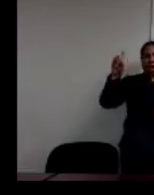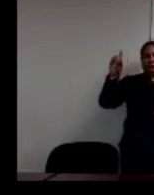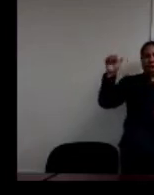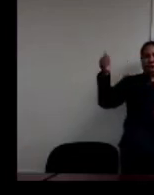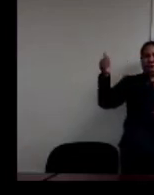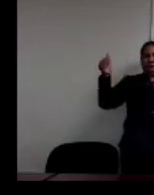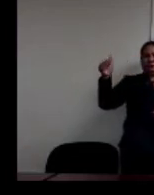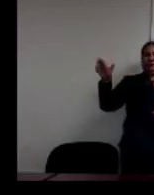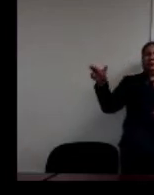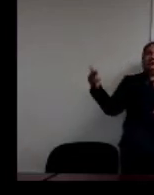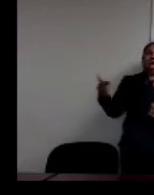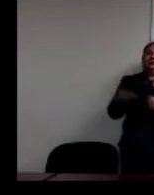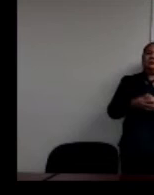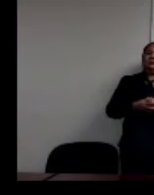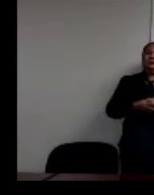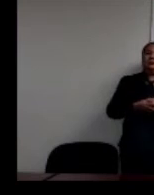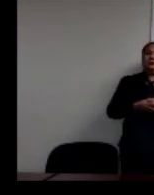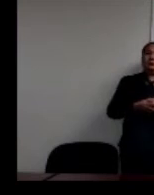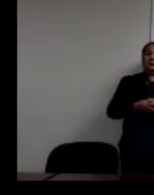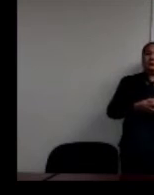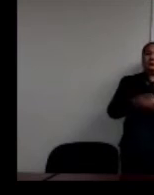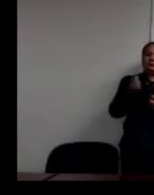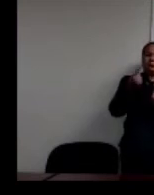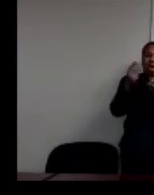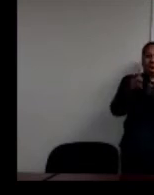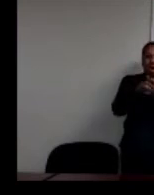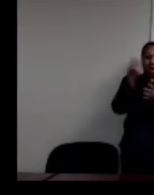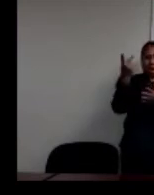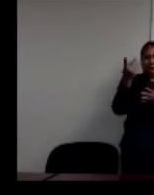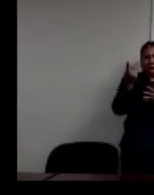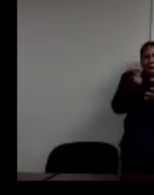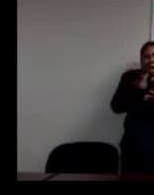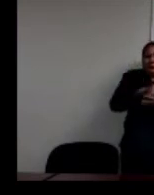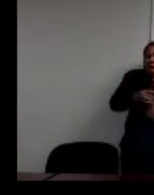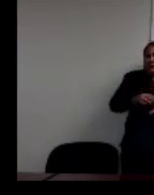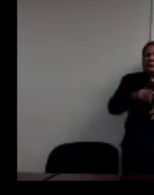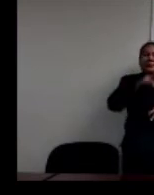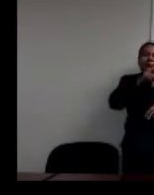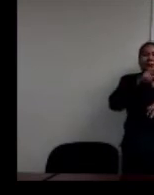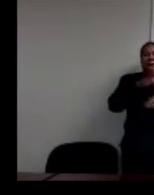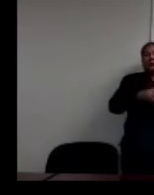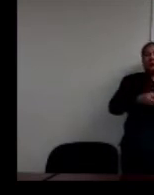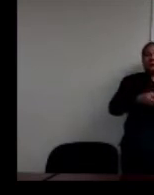muy padres, o la terapia de conducta. Algunas veces sí nos desesperan, pero es padre.